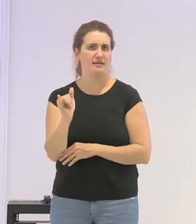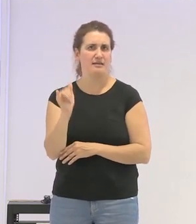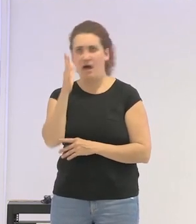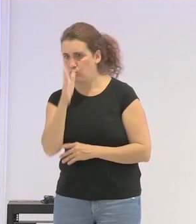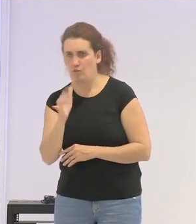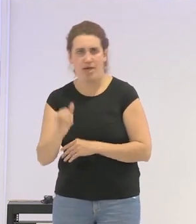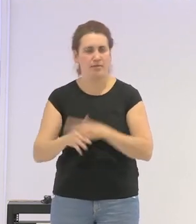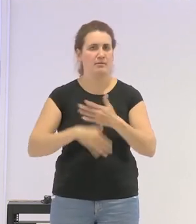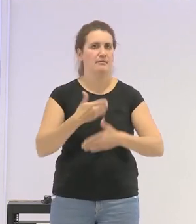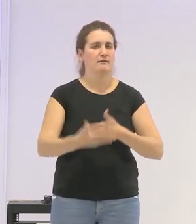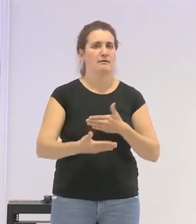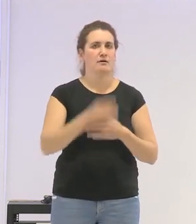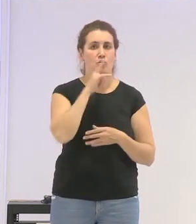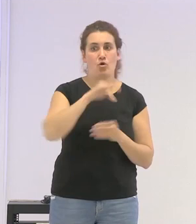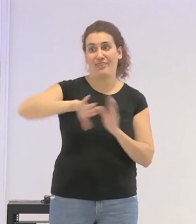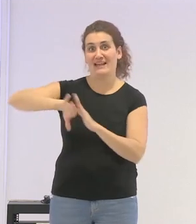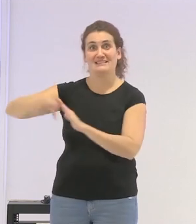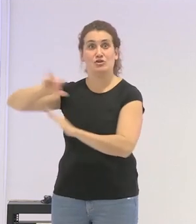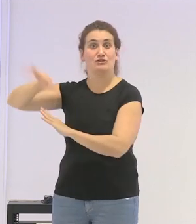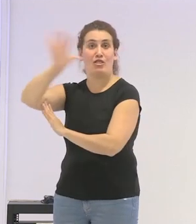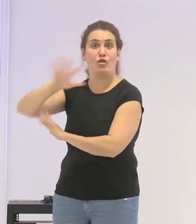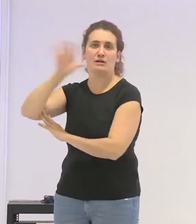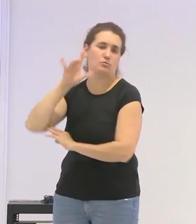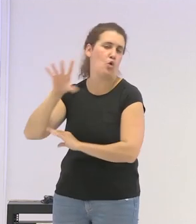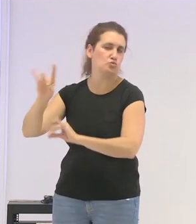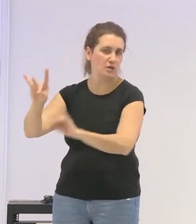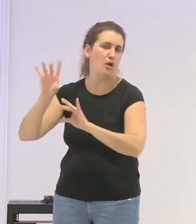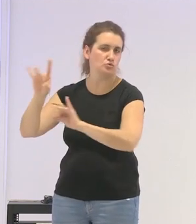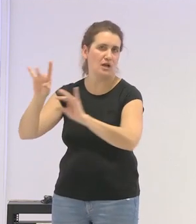las extremas derechas de otros lugares lo utilizan todo el tiempo, ¿no?